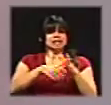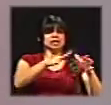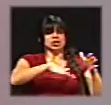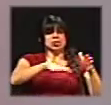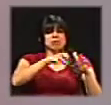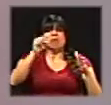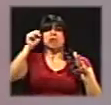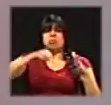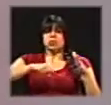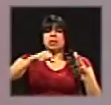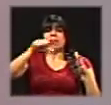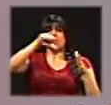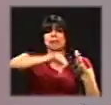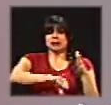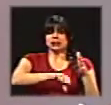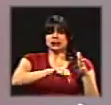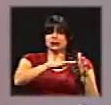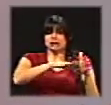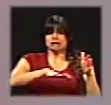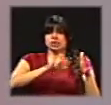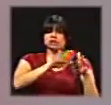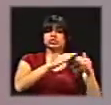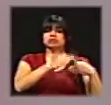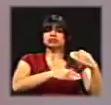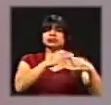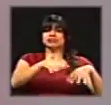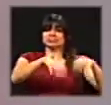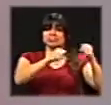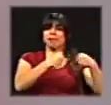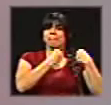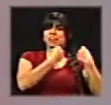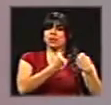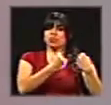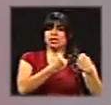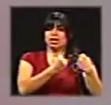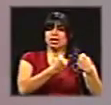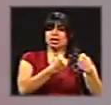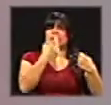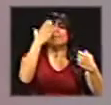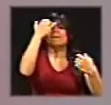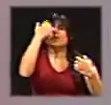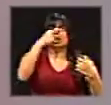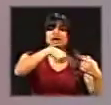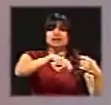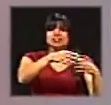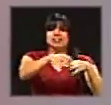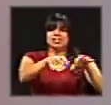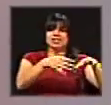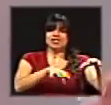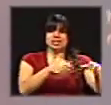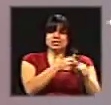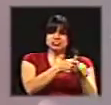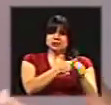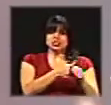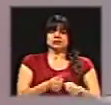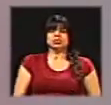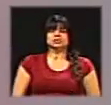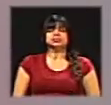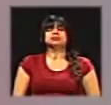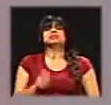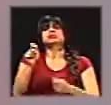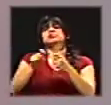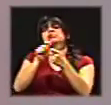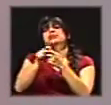perder el proceso del poder, merced a estar divididos también entre sí.